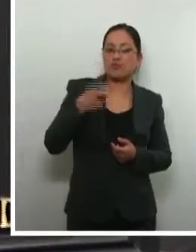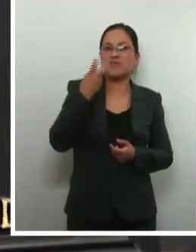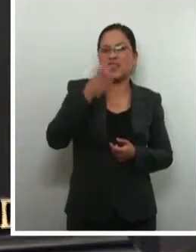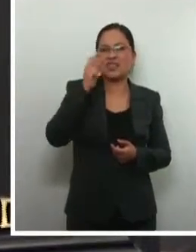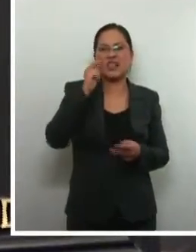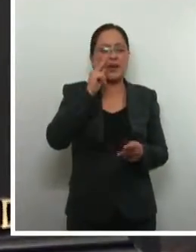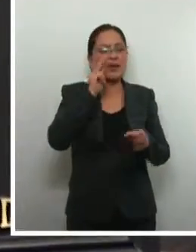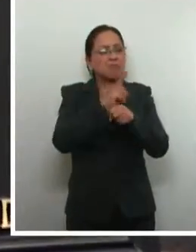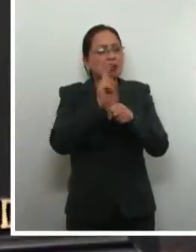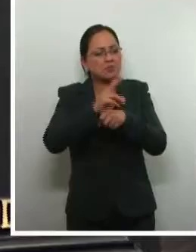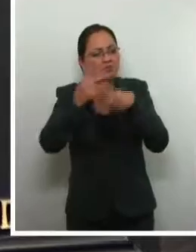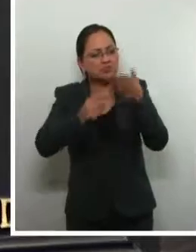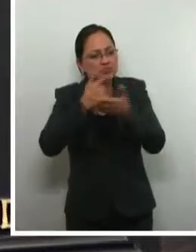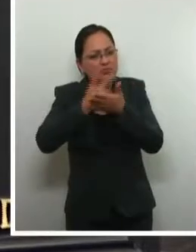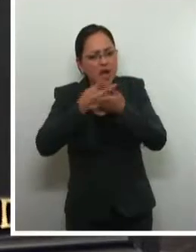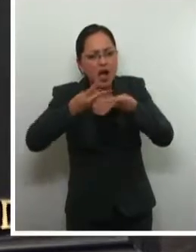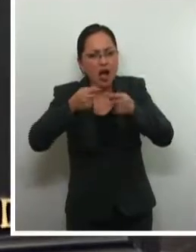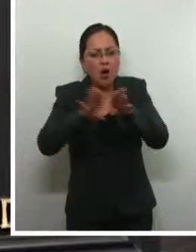yo sigo